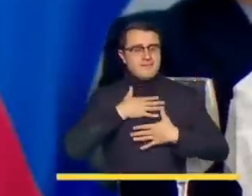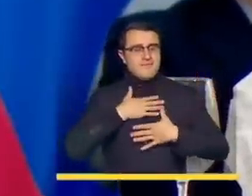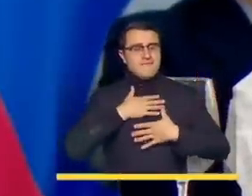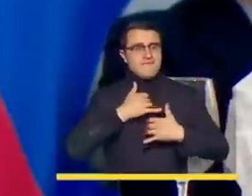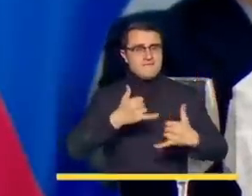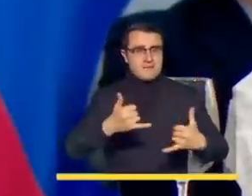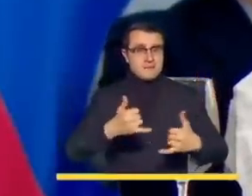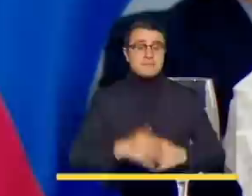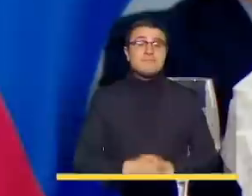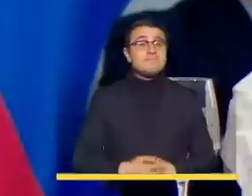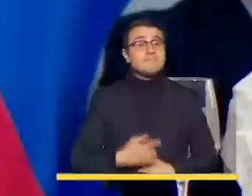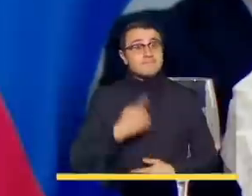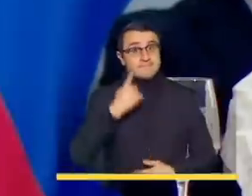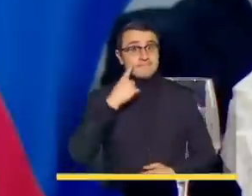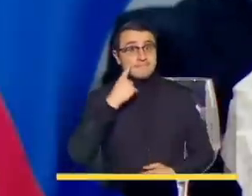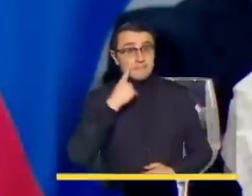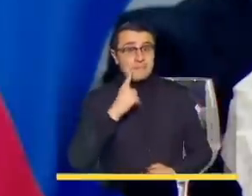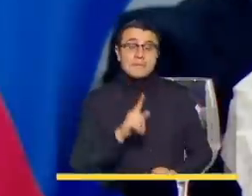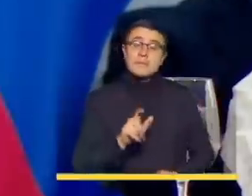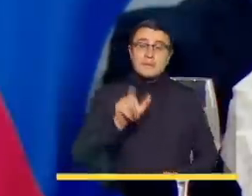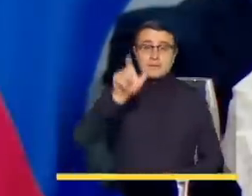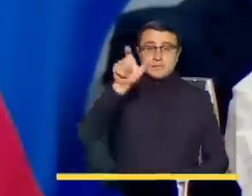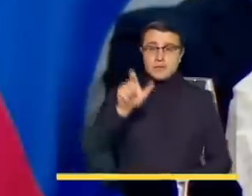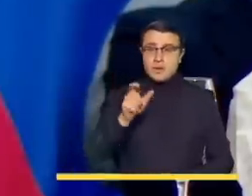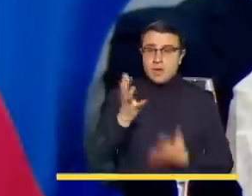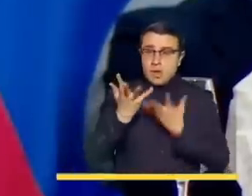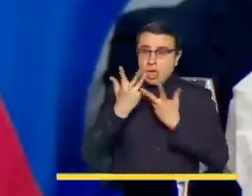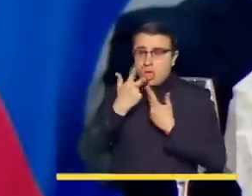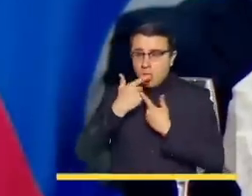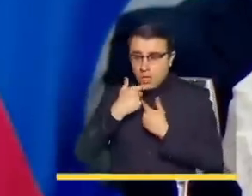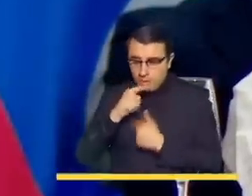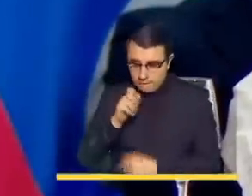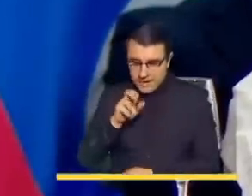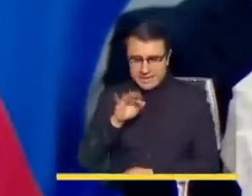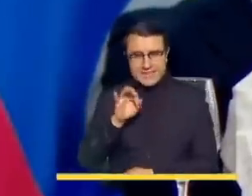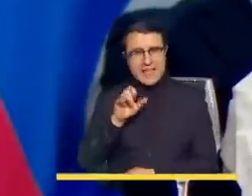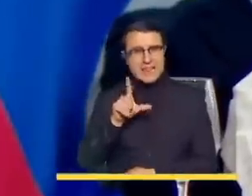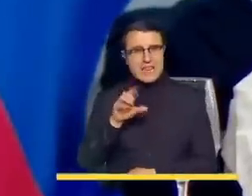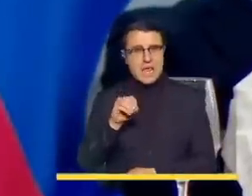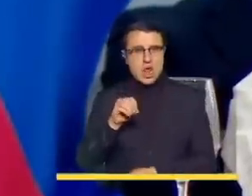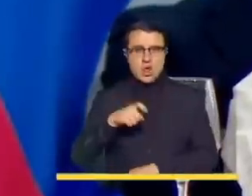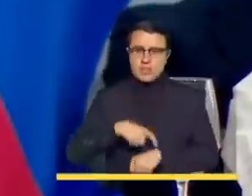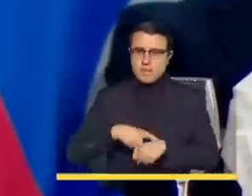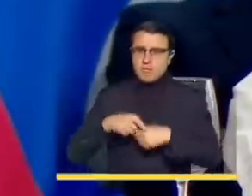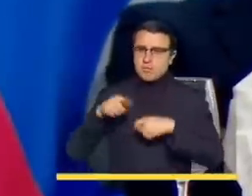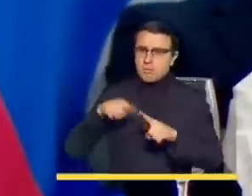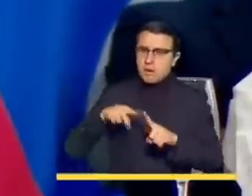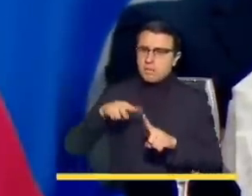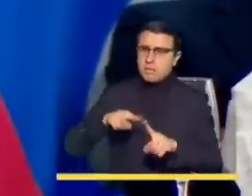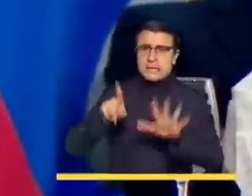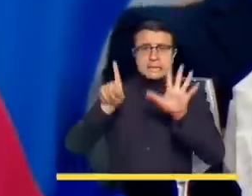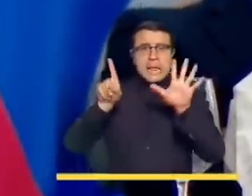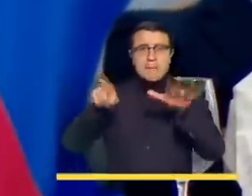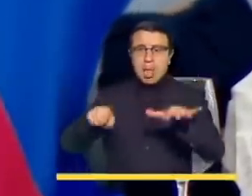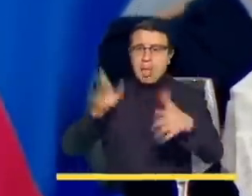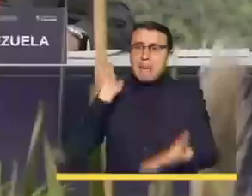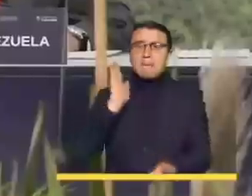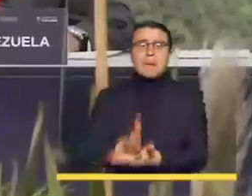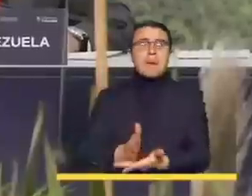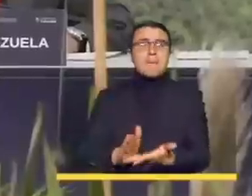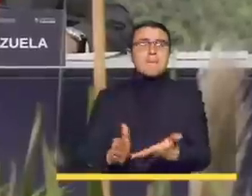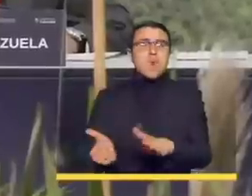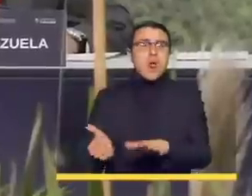como el que consume fentanilo pierde la vida en 6 meses y se